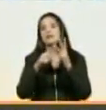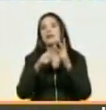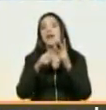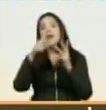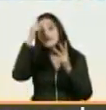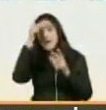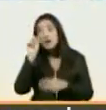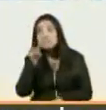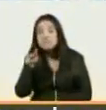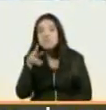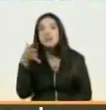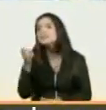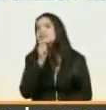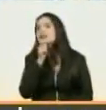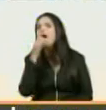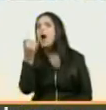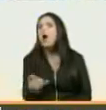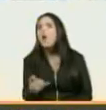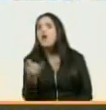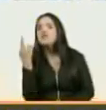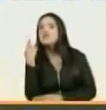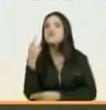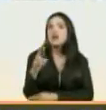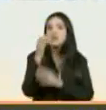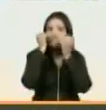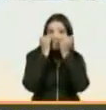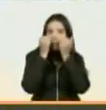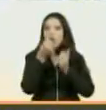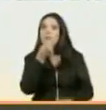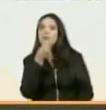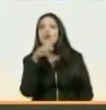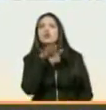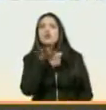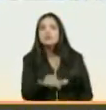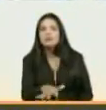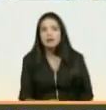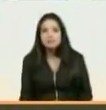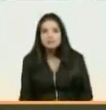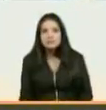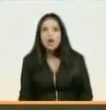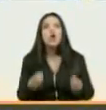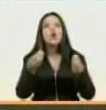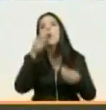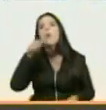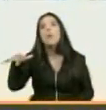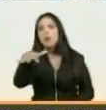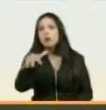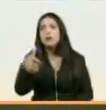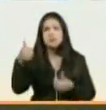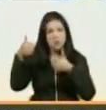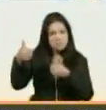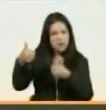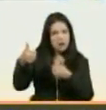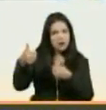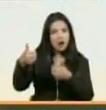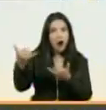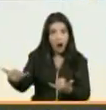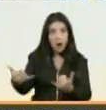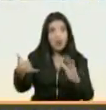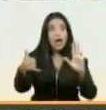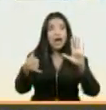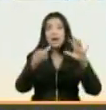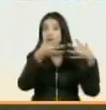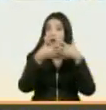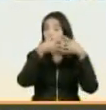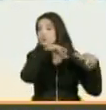vean dónde están los rebeldes libios, los rebeldes sirios, los periodistas de Irak y cómo están esos pueblos, si están mejor con el imperio después